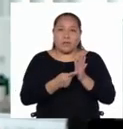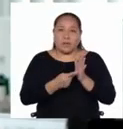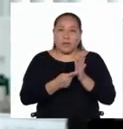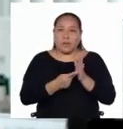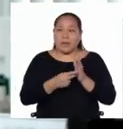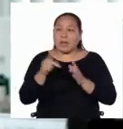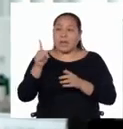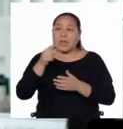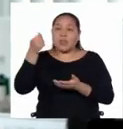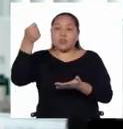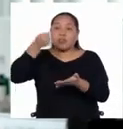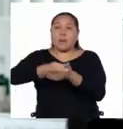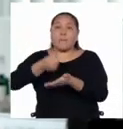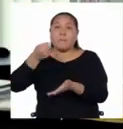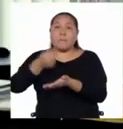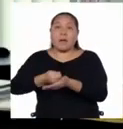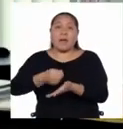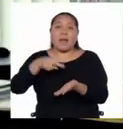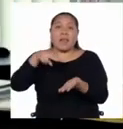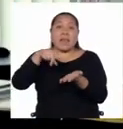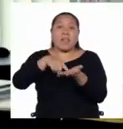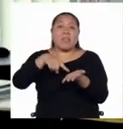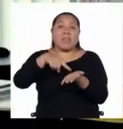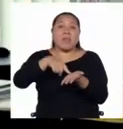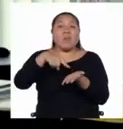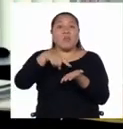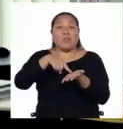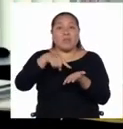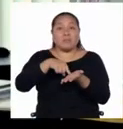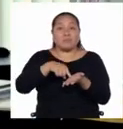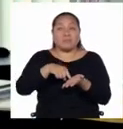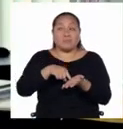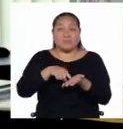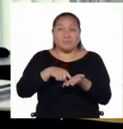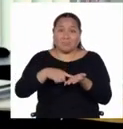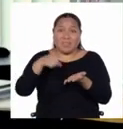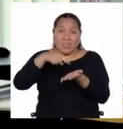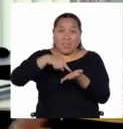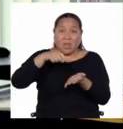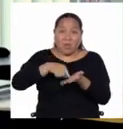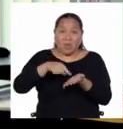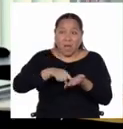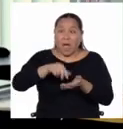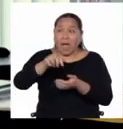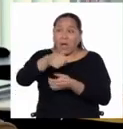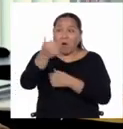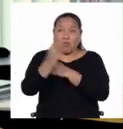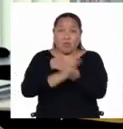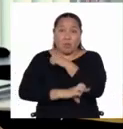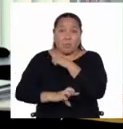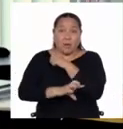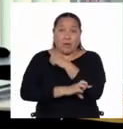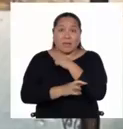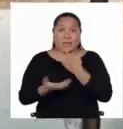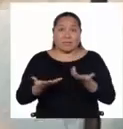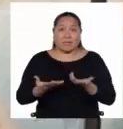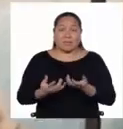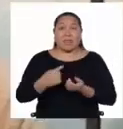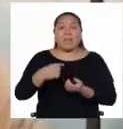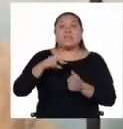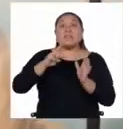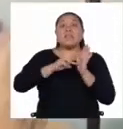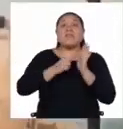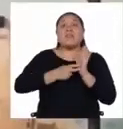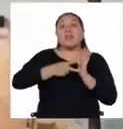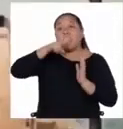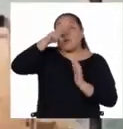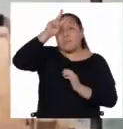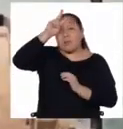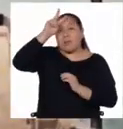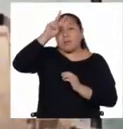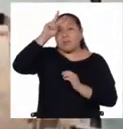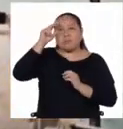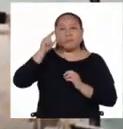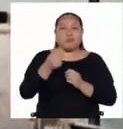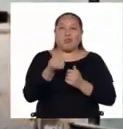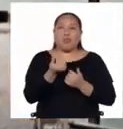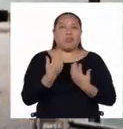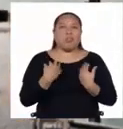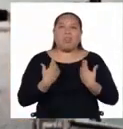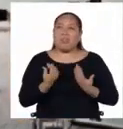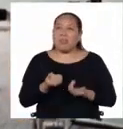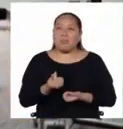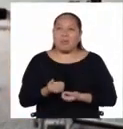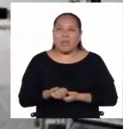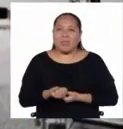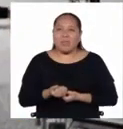deuda externa. Entonces, al dejar de pagar nuestra deuda externa, el Perú pasa a estar en quiebra. Y entonces se paraliza todo, por supuesto, y no